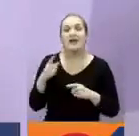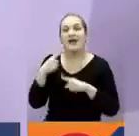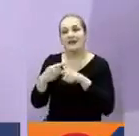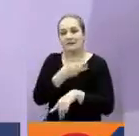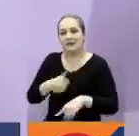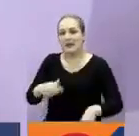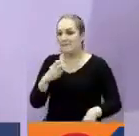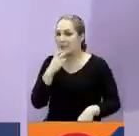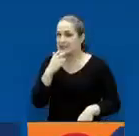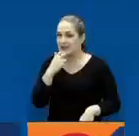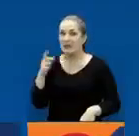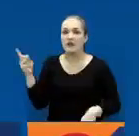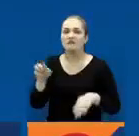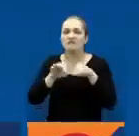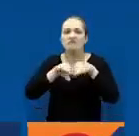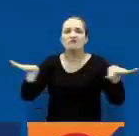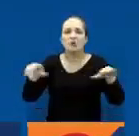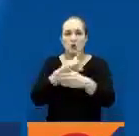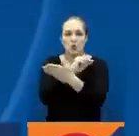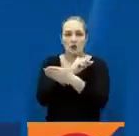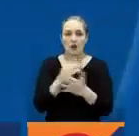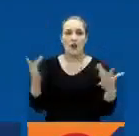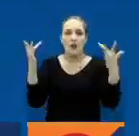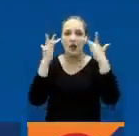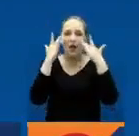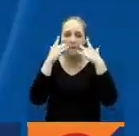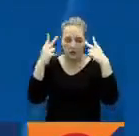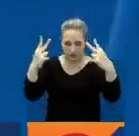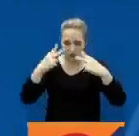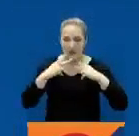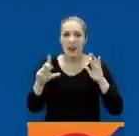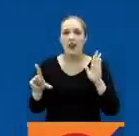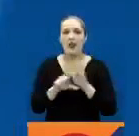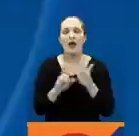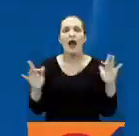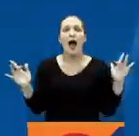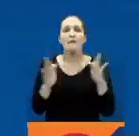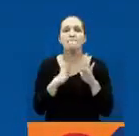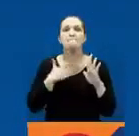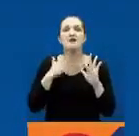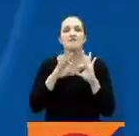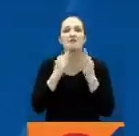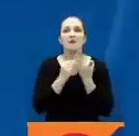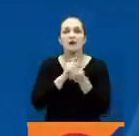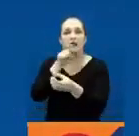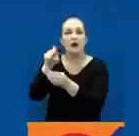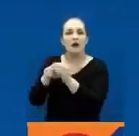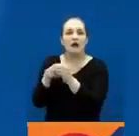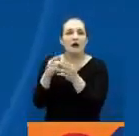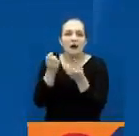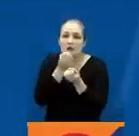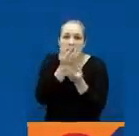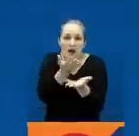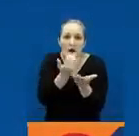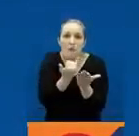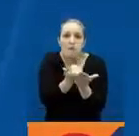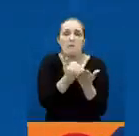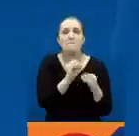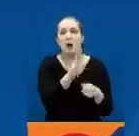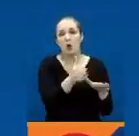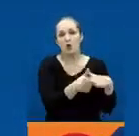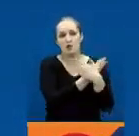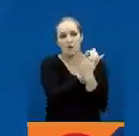envió un mensaje en twitter transparente y dentro de la ley una cuenta de mi familia registrada y declarada legalmente en el banco de la